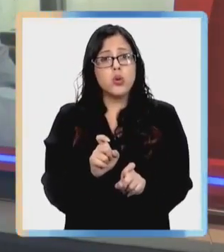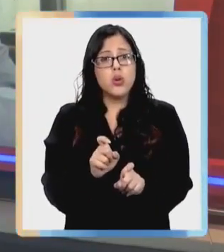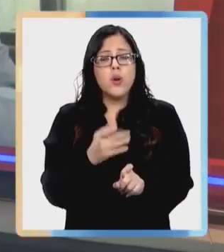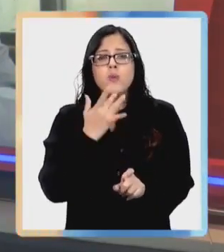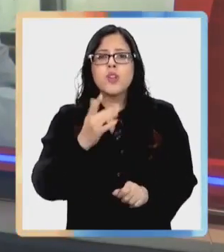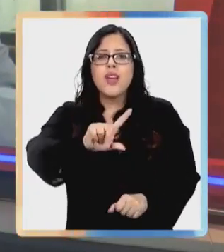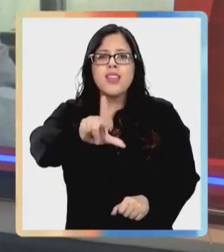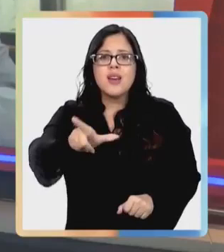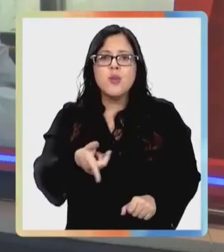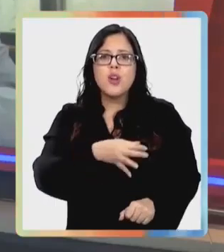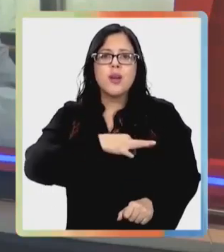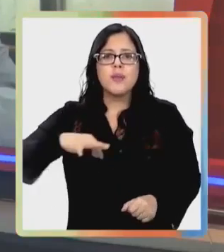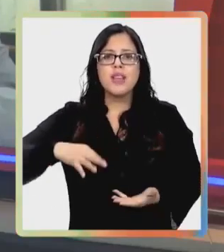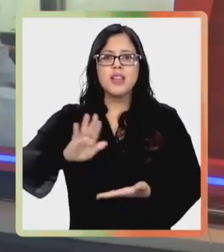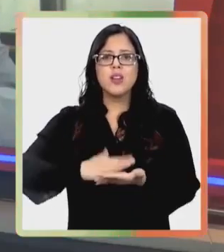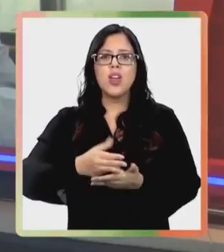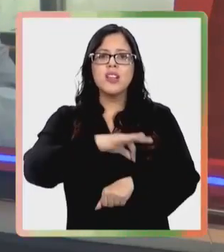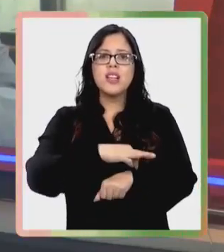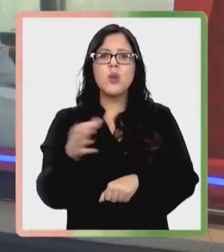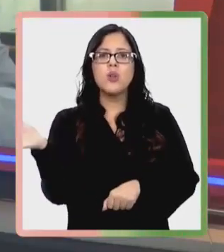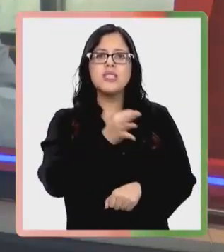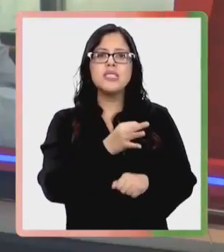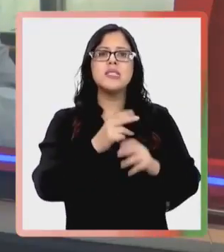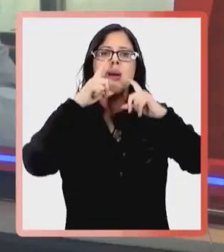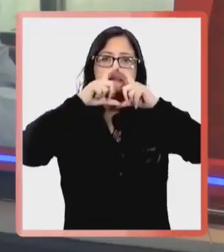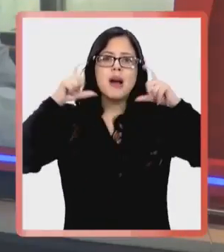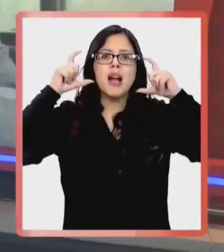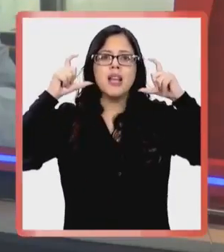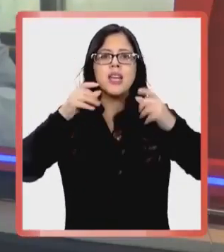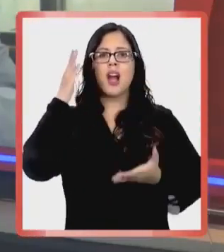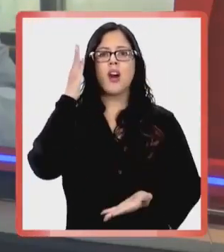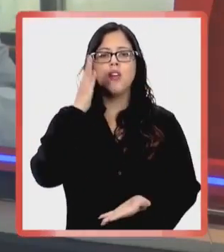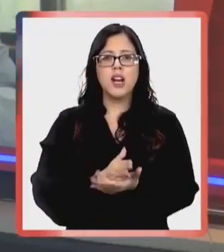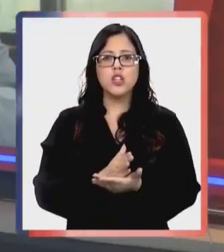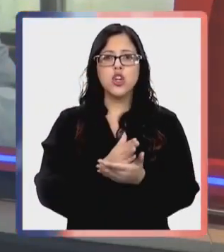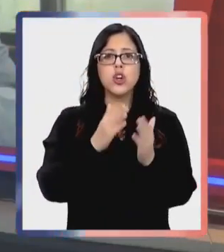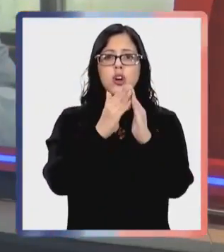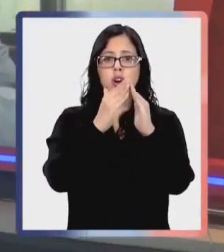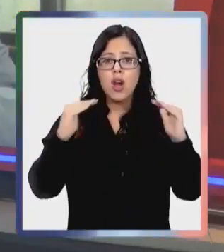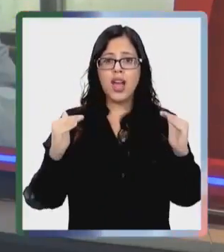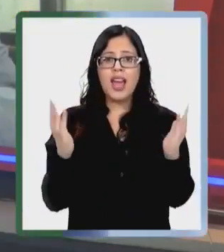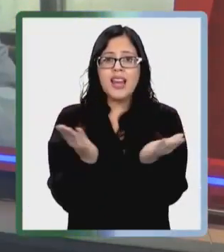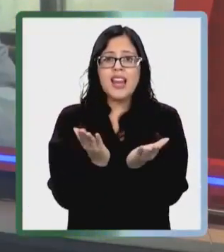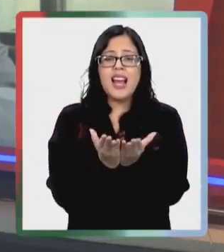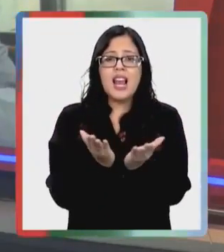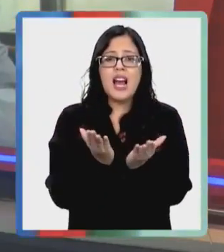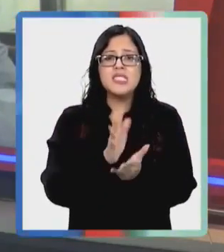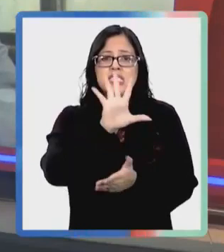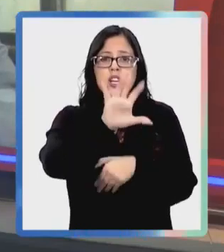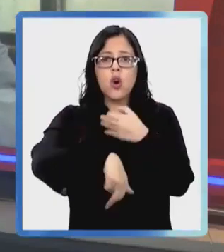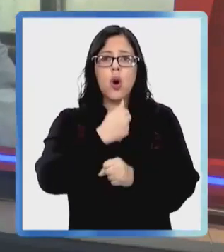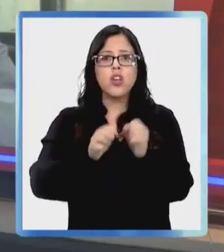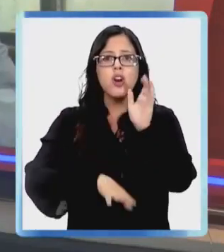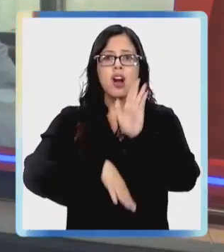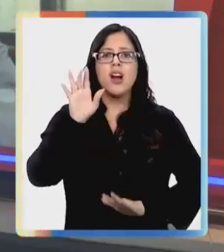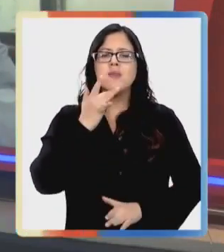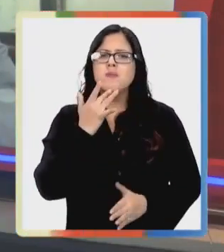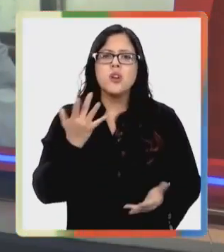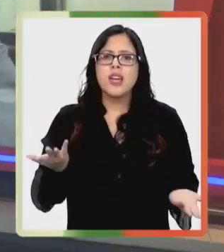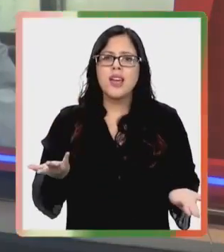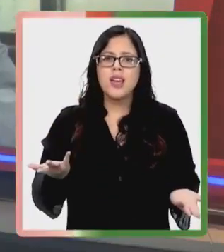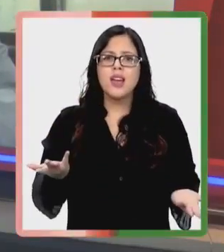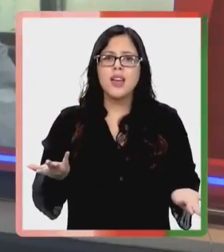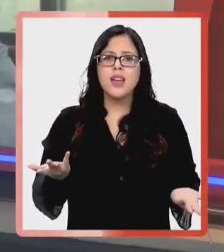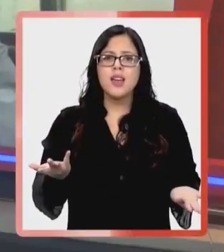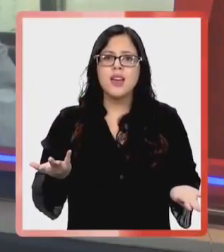toda honestidad, ¿por qué se demoró tanto el Ministerio de Salud en decir mascarilla de uso obligatorio en clases desde los 5 años de edad hacia